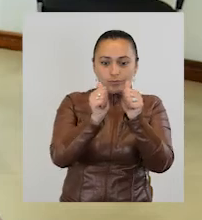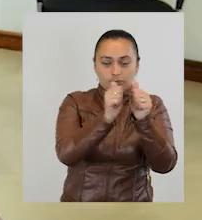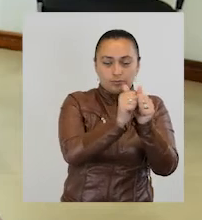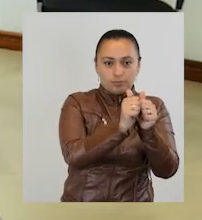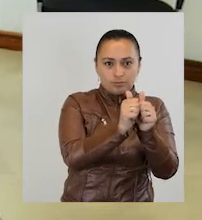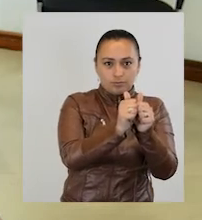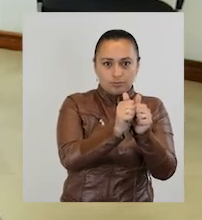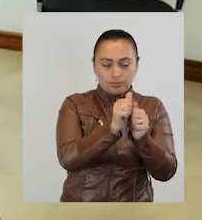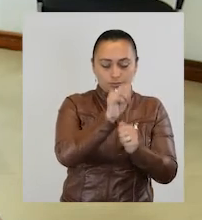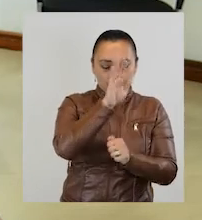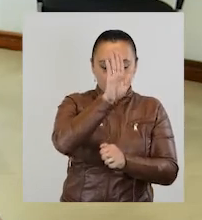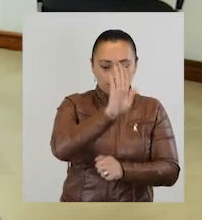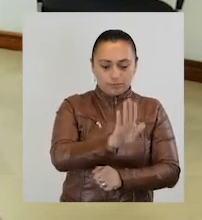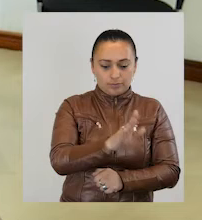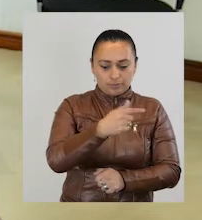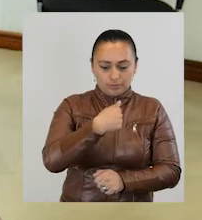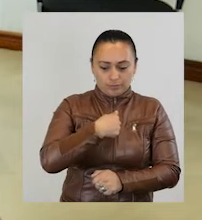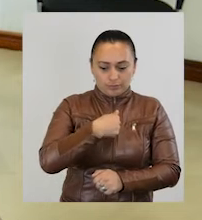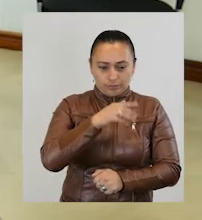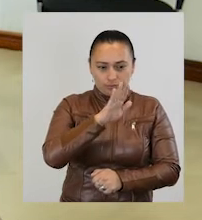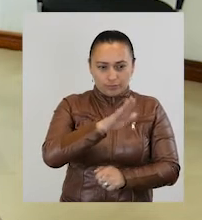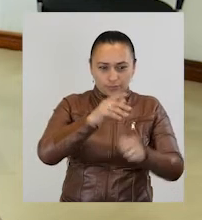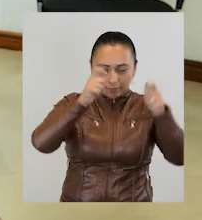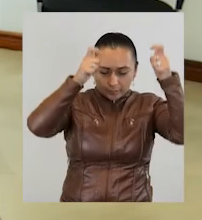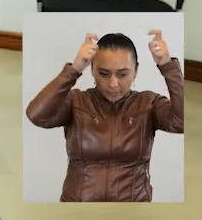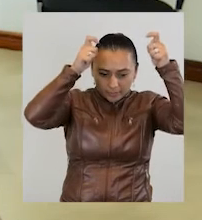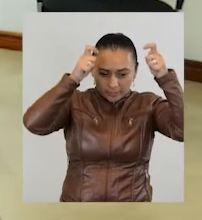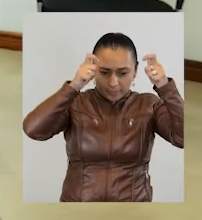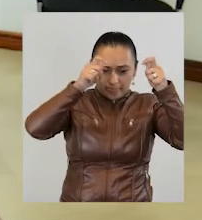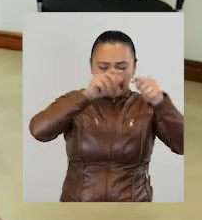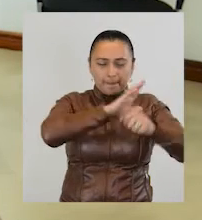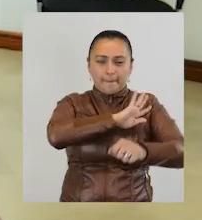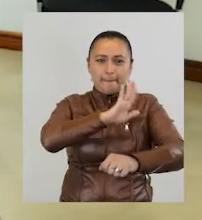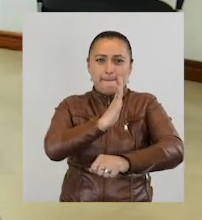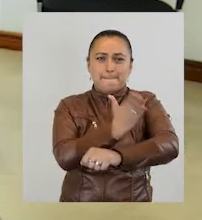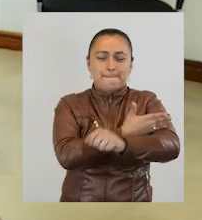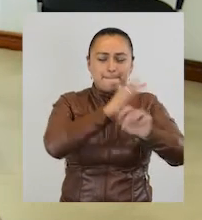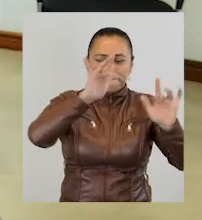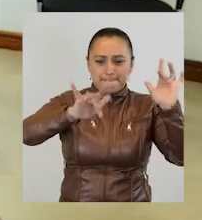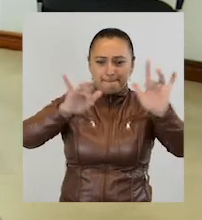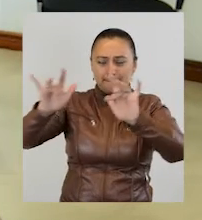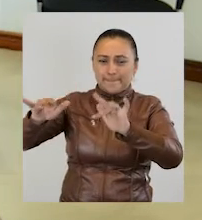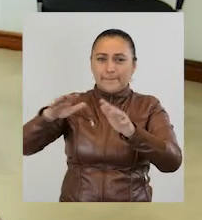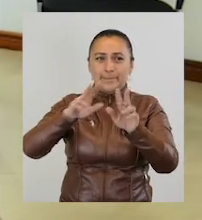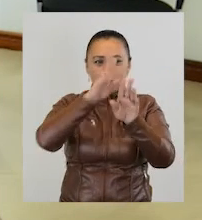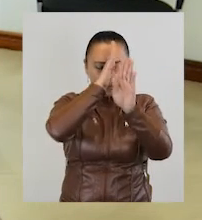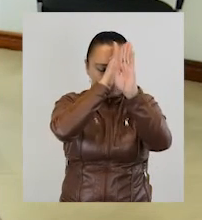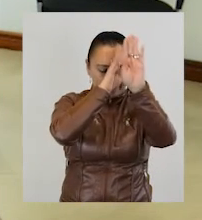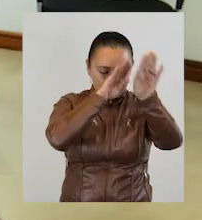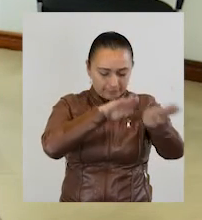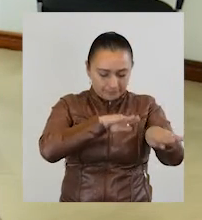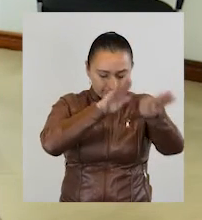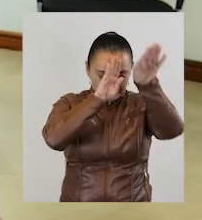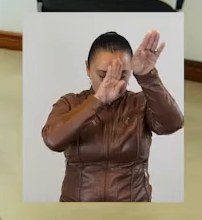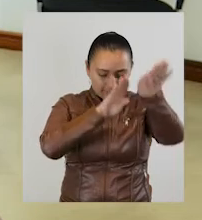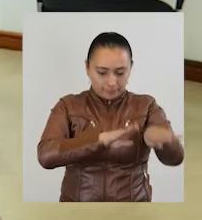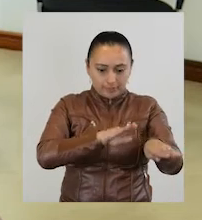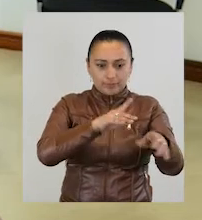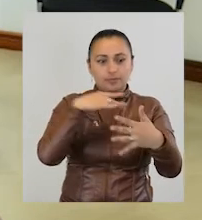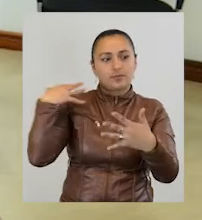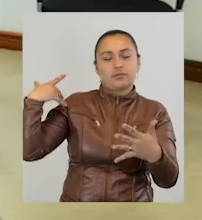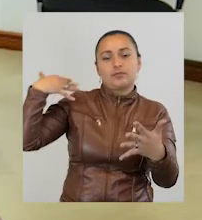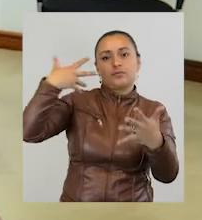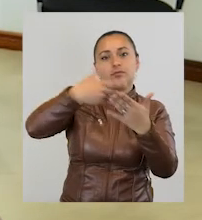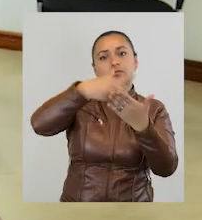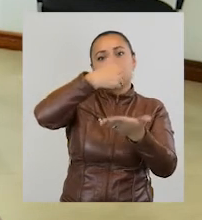Por Cristo, con Él y en Él, a ti Dios Padre omnipotente, en la unidad del Espíritu Santo, todo